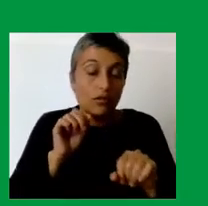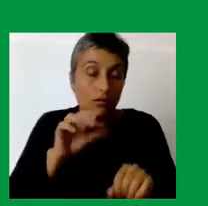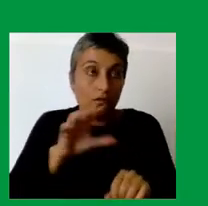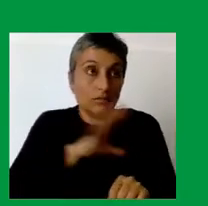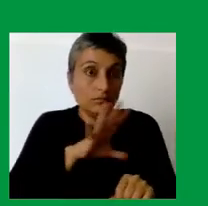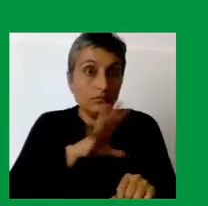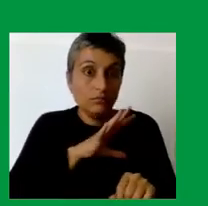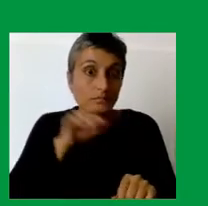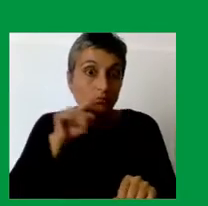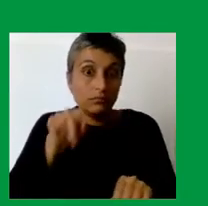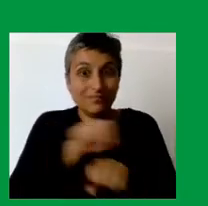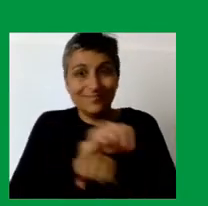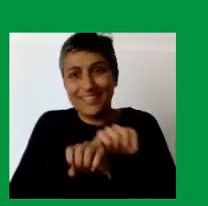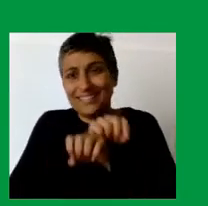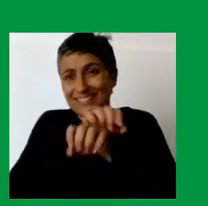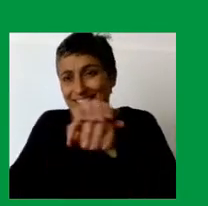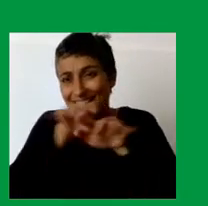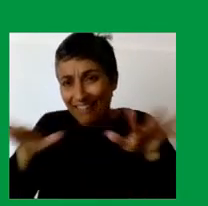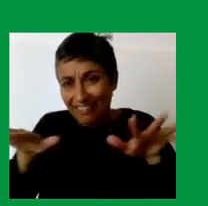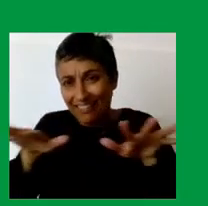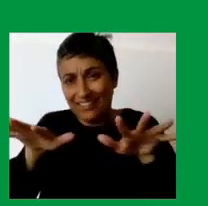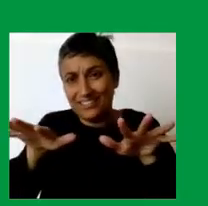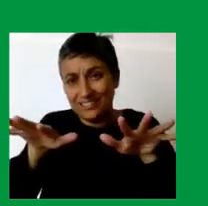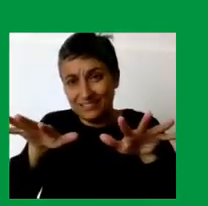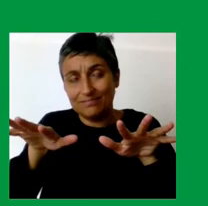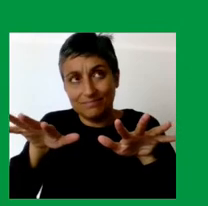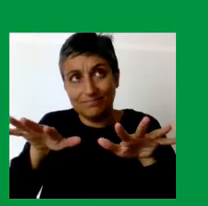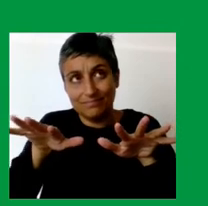en la red de redes, que es la web,